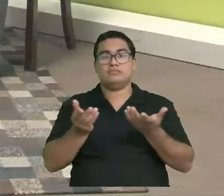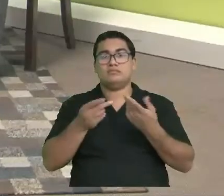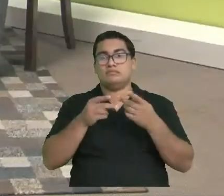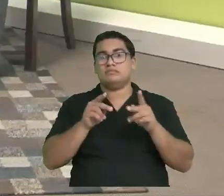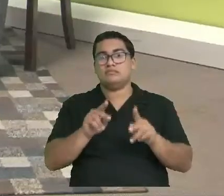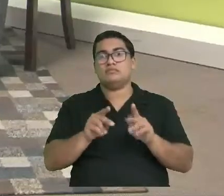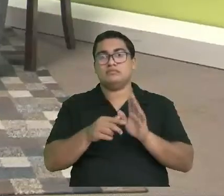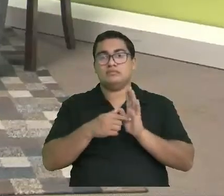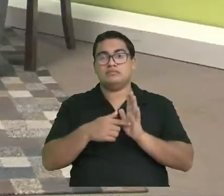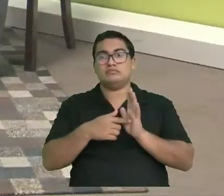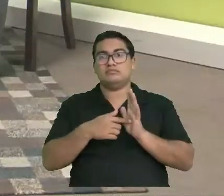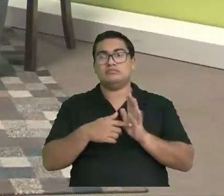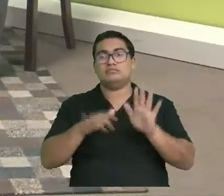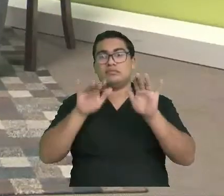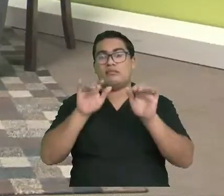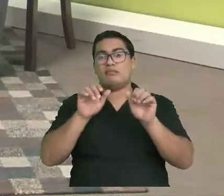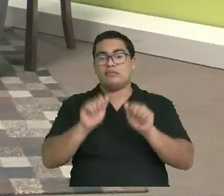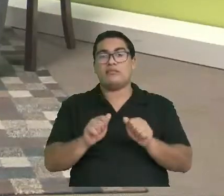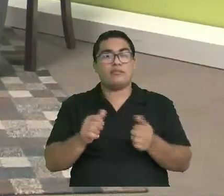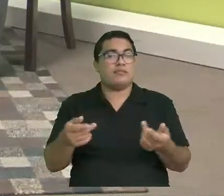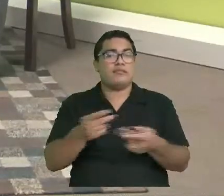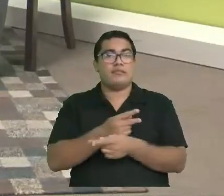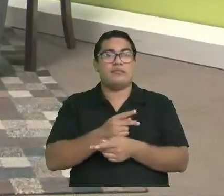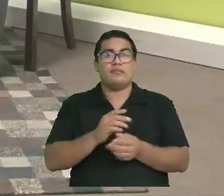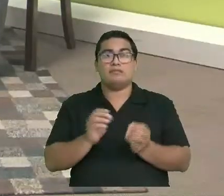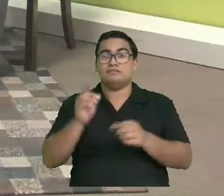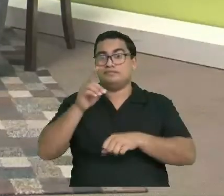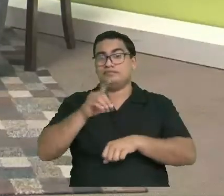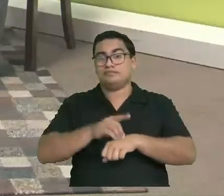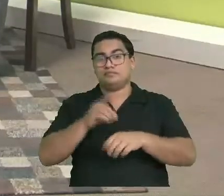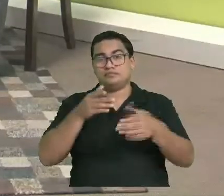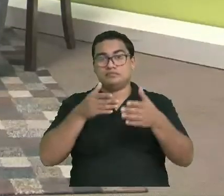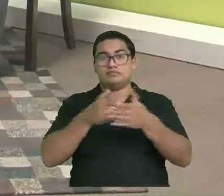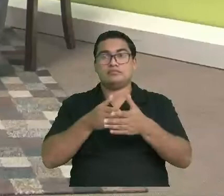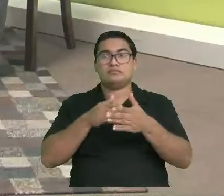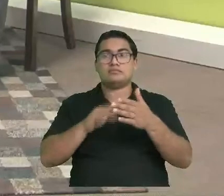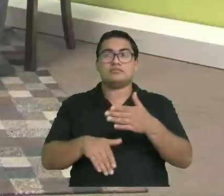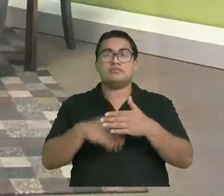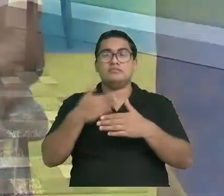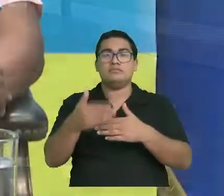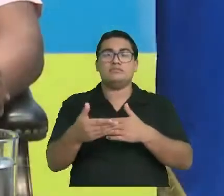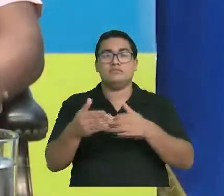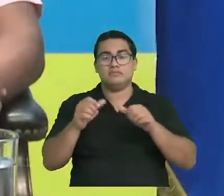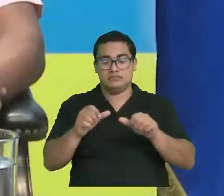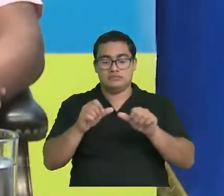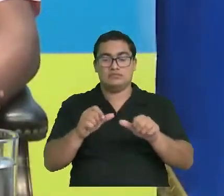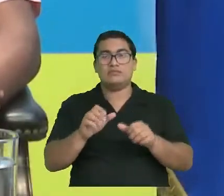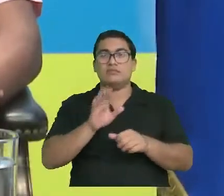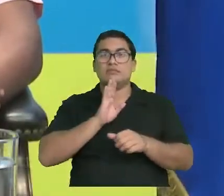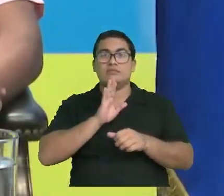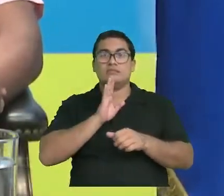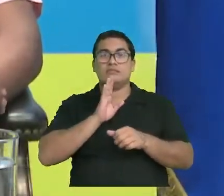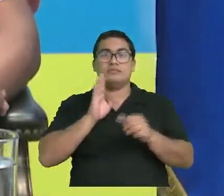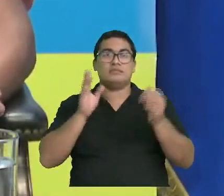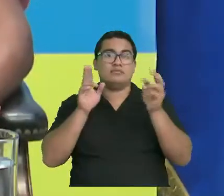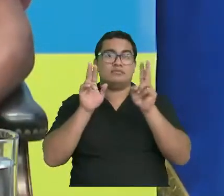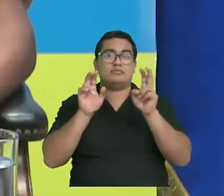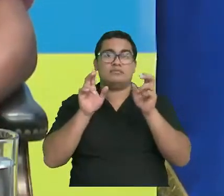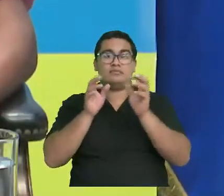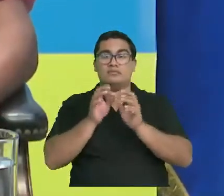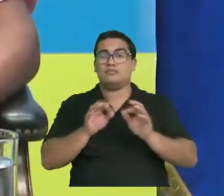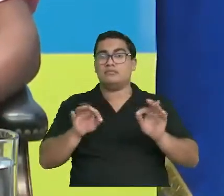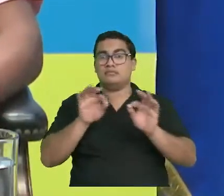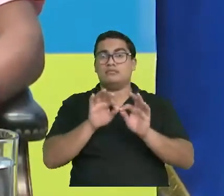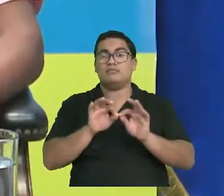ese ya está avanzado. Okay. Doctor, vamos a hacer una pausa. Cuando regresemos vamos a seguir hablando más de este